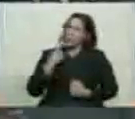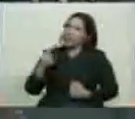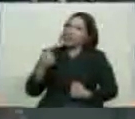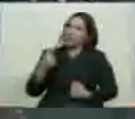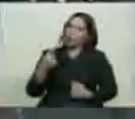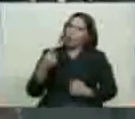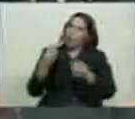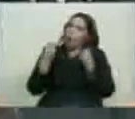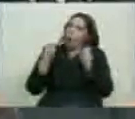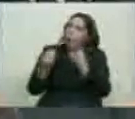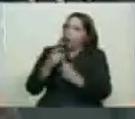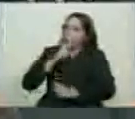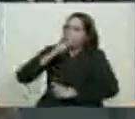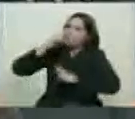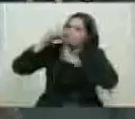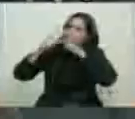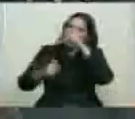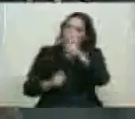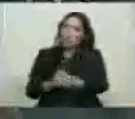envidian